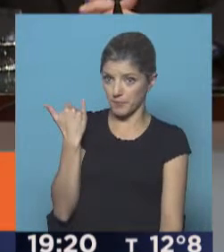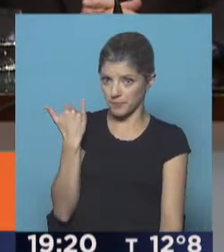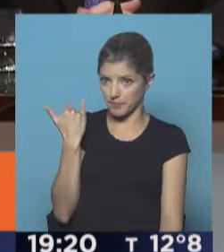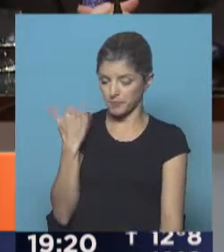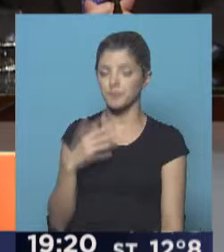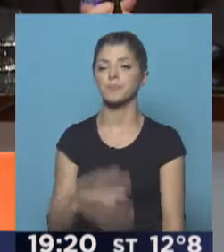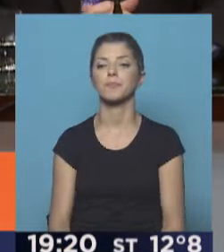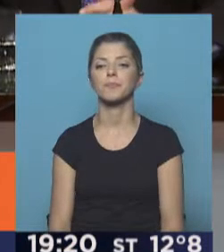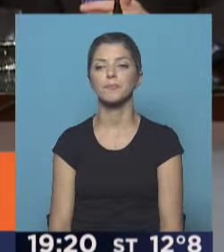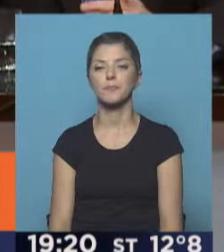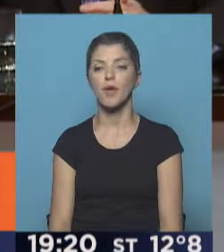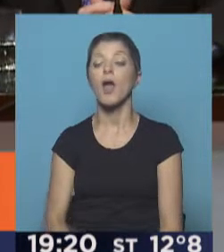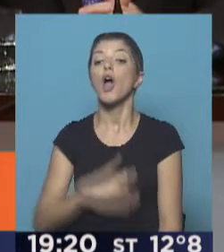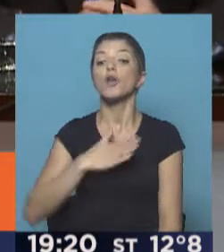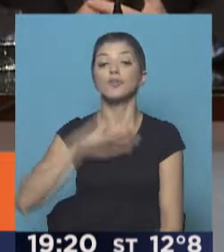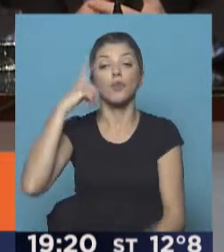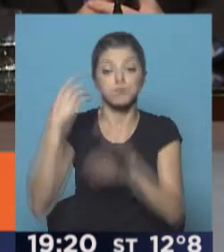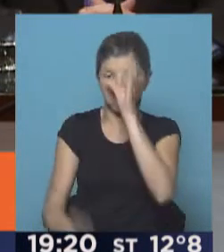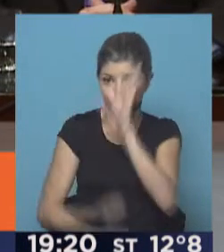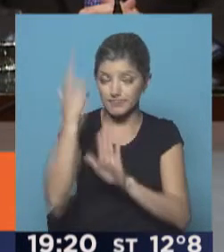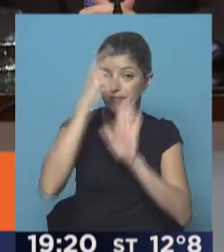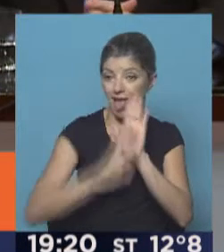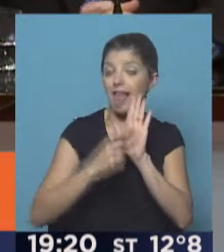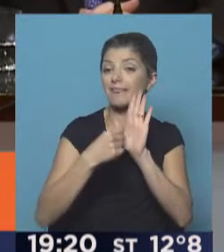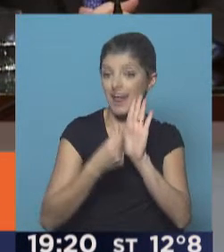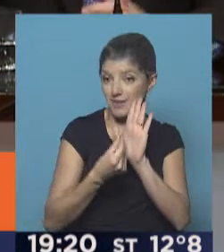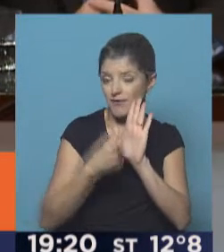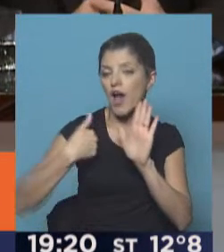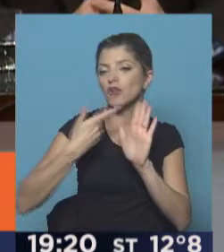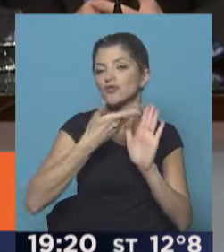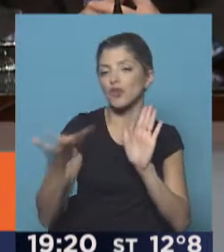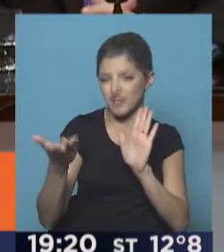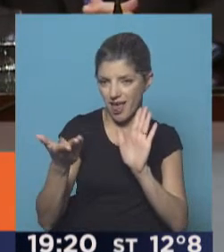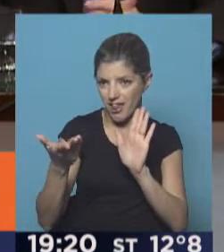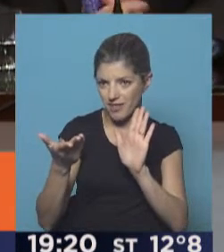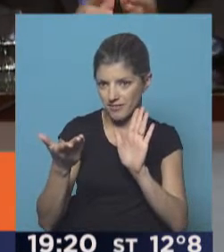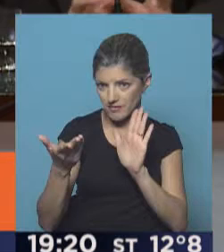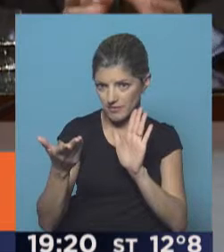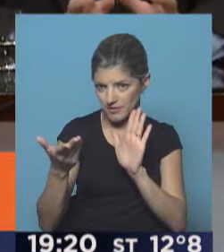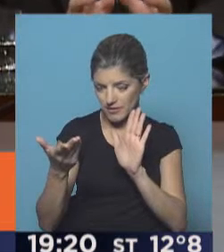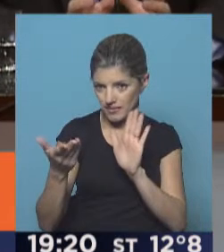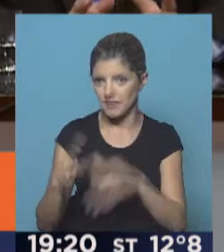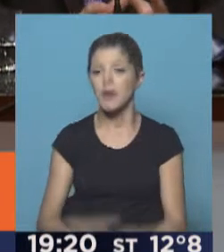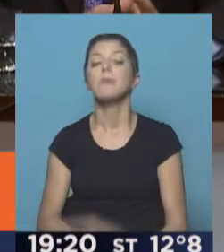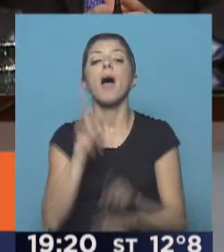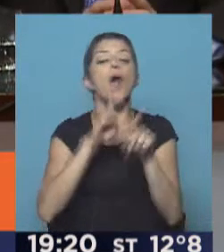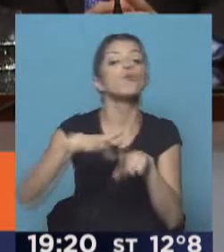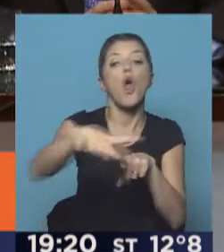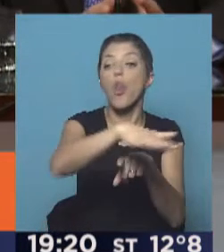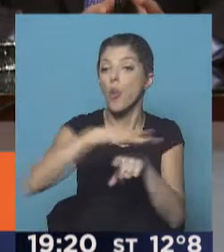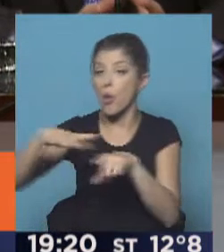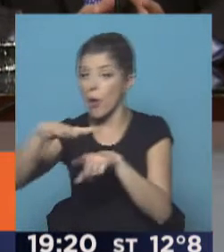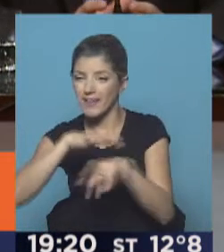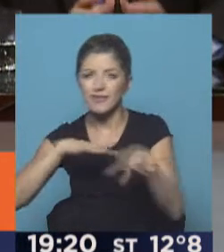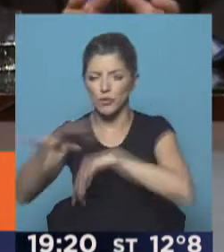es crear una tarifa social georreferenciada para barrios que estén en situación